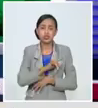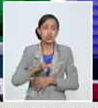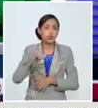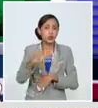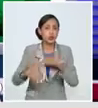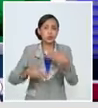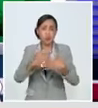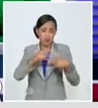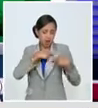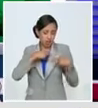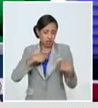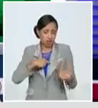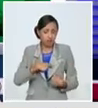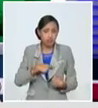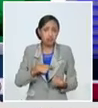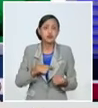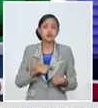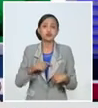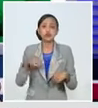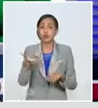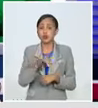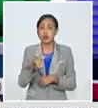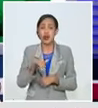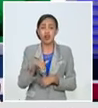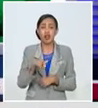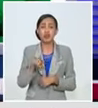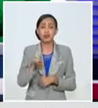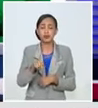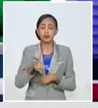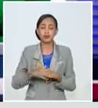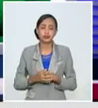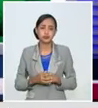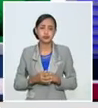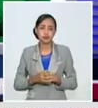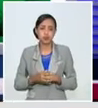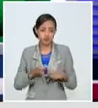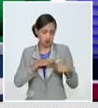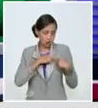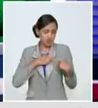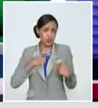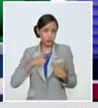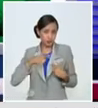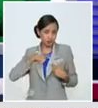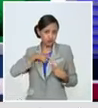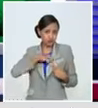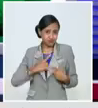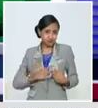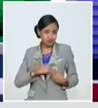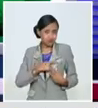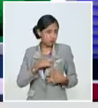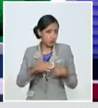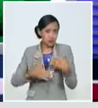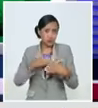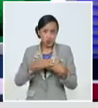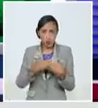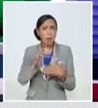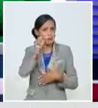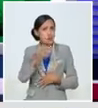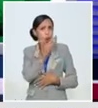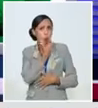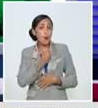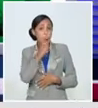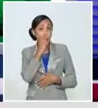miocardiopatía, una demencia vascular, porque era un hombre relativamente joven y